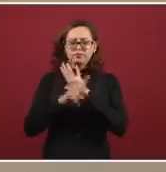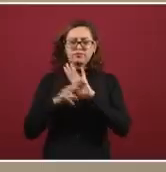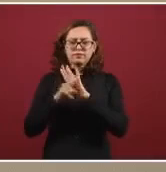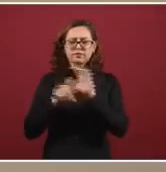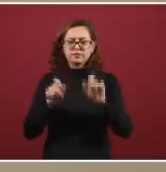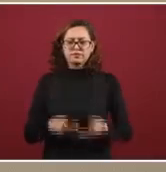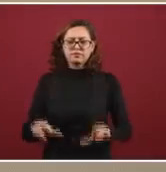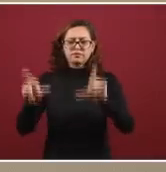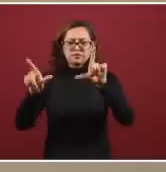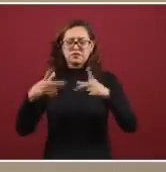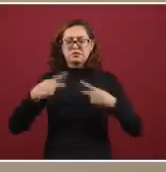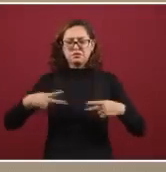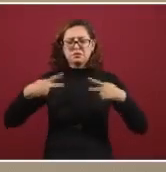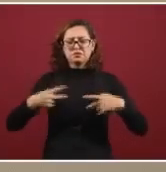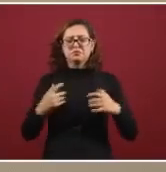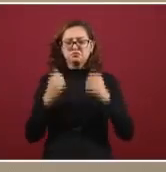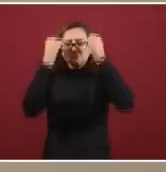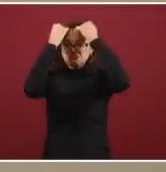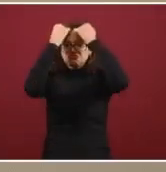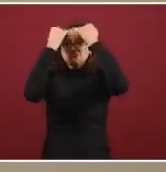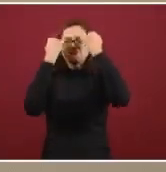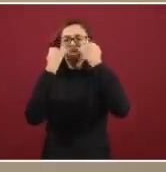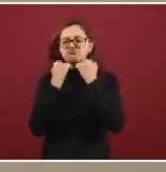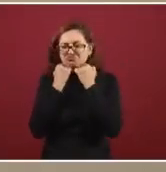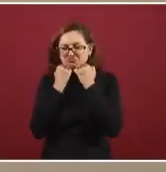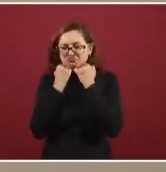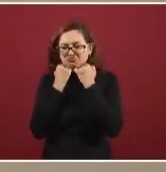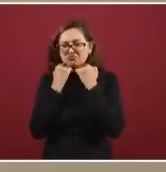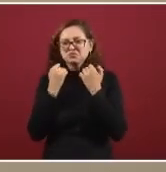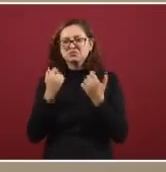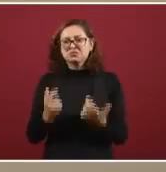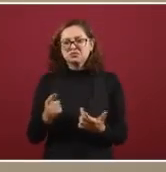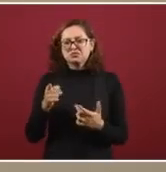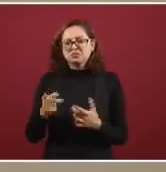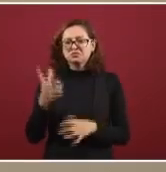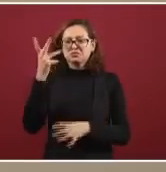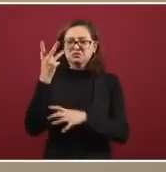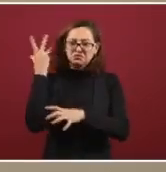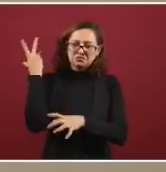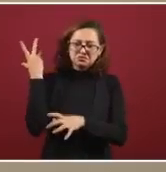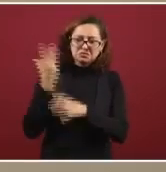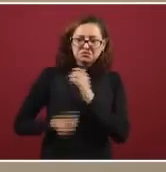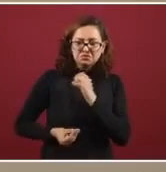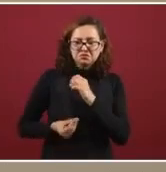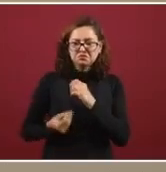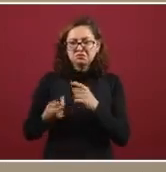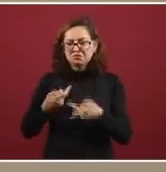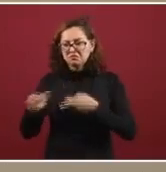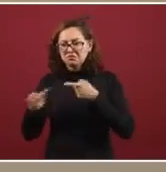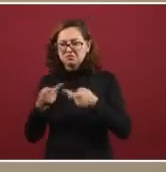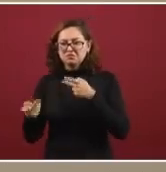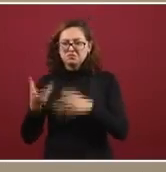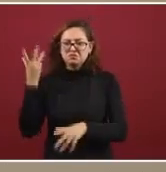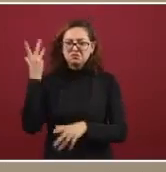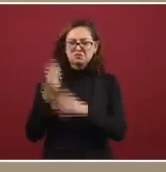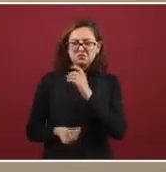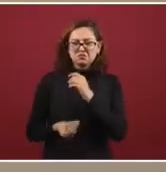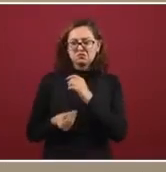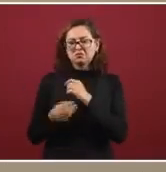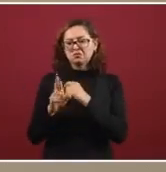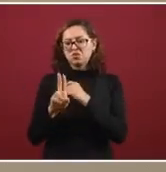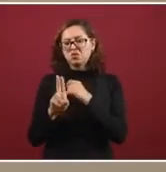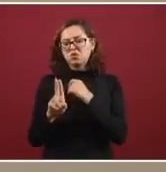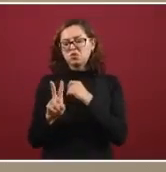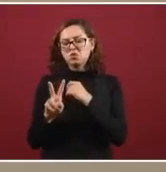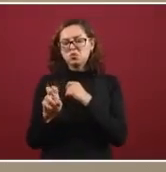sociales de encapuchados donde hablan de una supuesta fuga, que se estaba fraguando una fuga de Rubén Oseguera alias